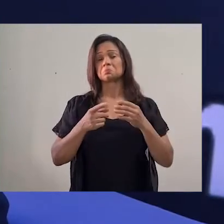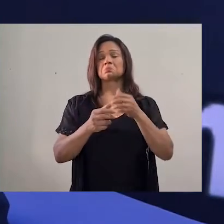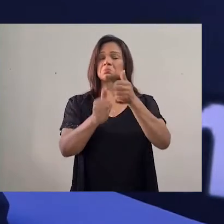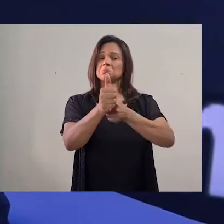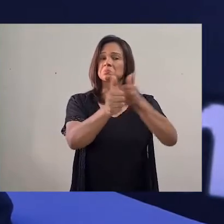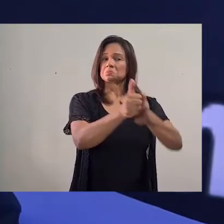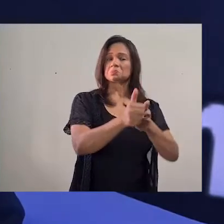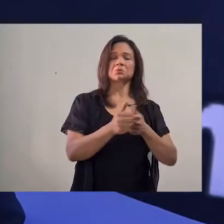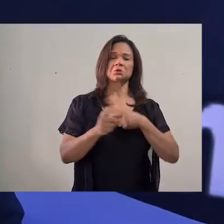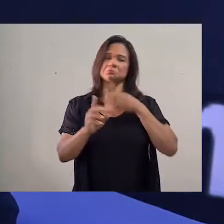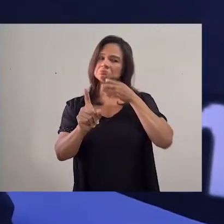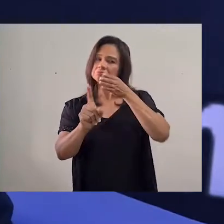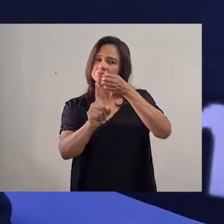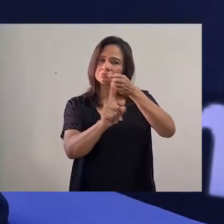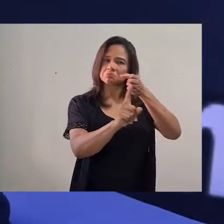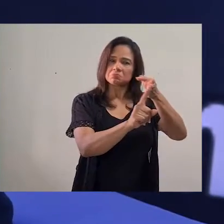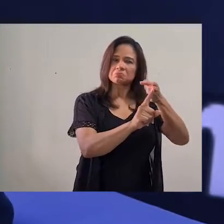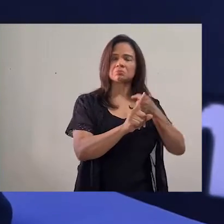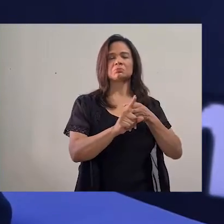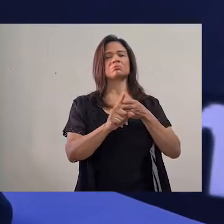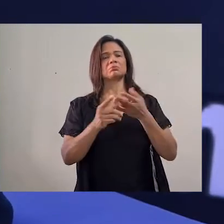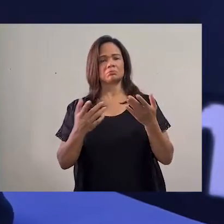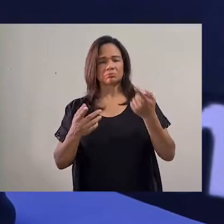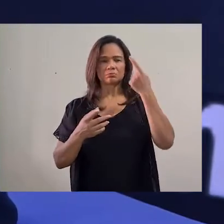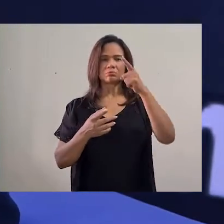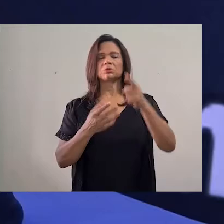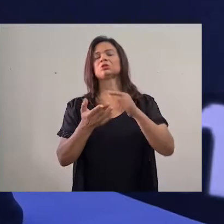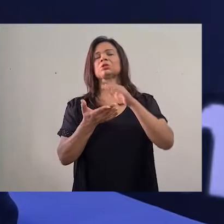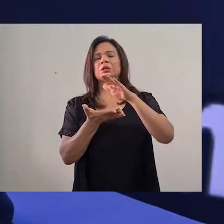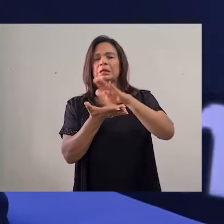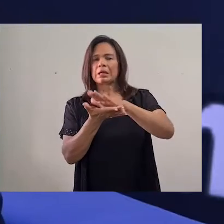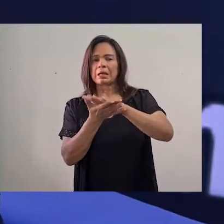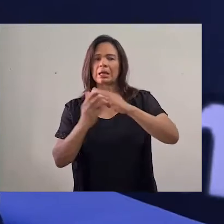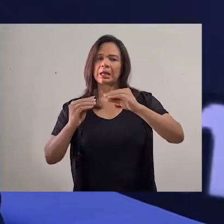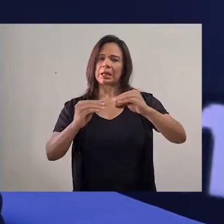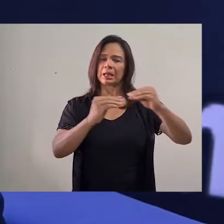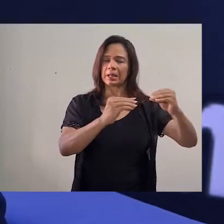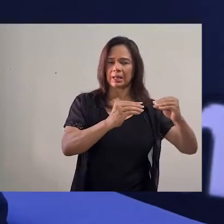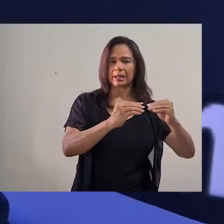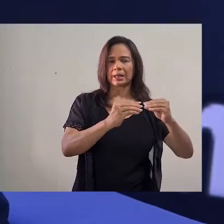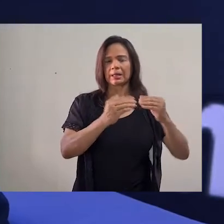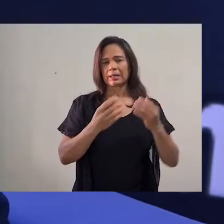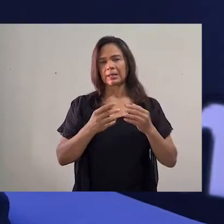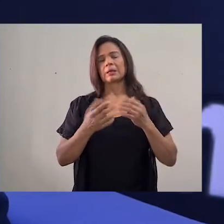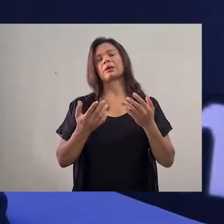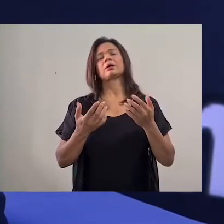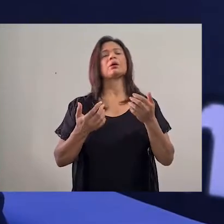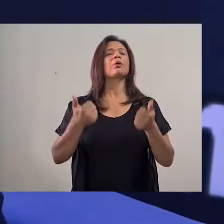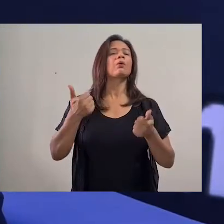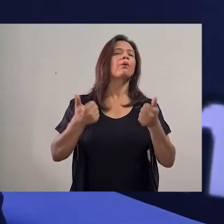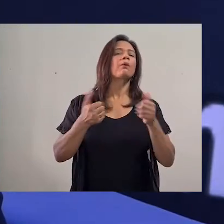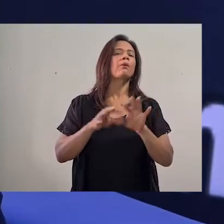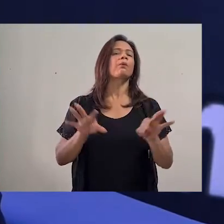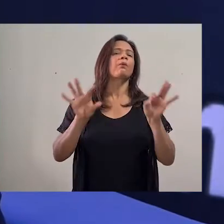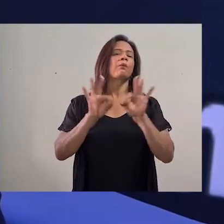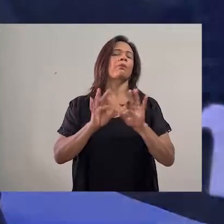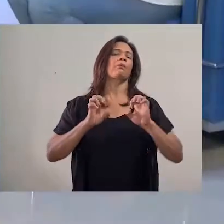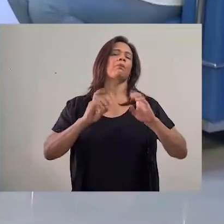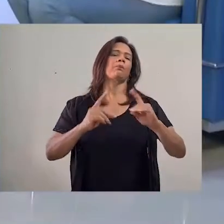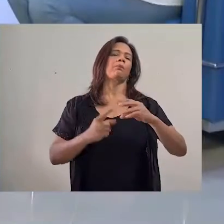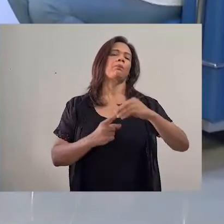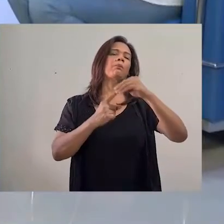Educación Especial, donde cada uno aborda esa estrategia de escolarización de acuerdo a la discapacidad. ¿Cuál